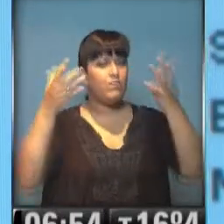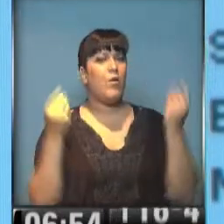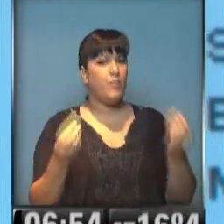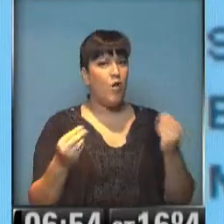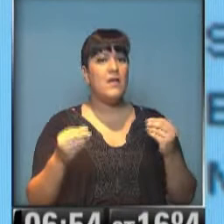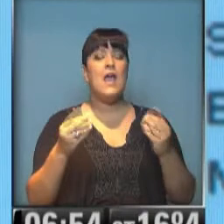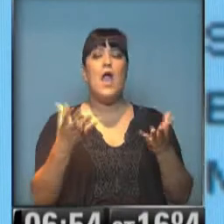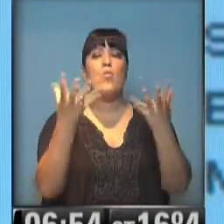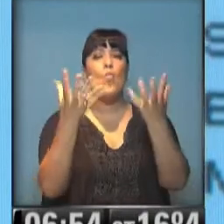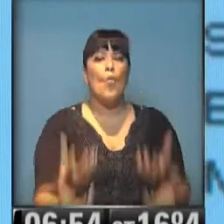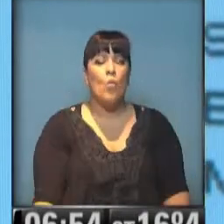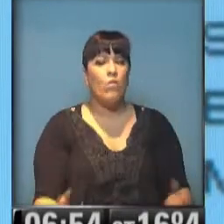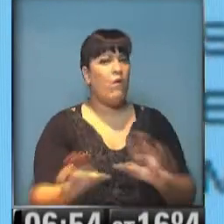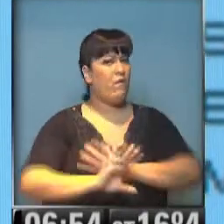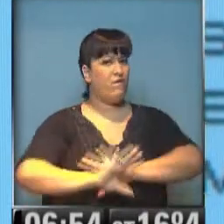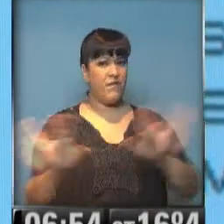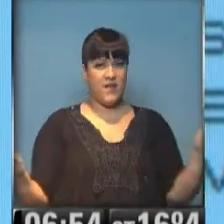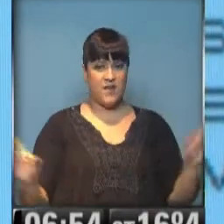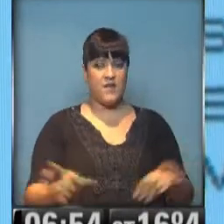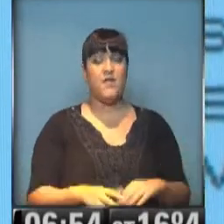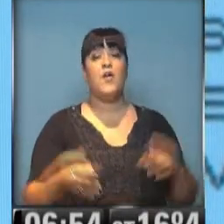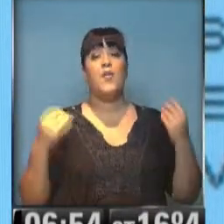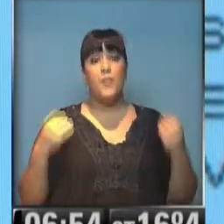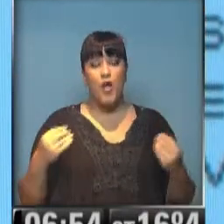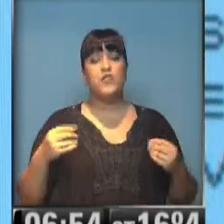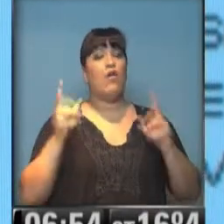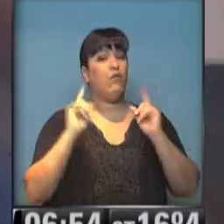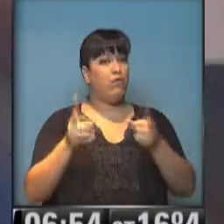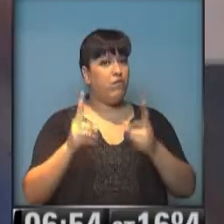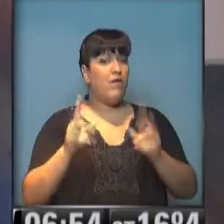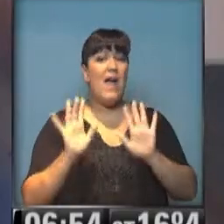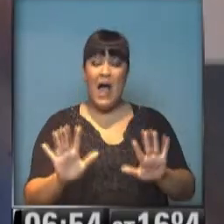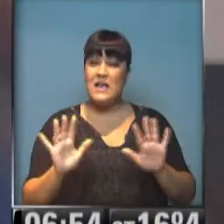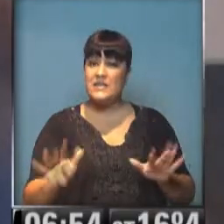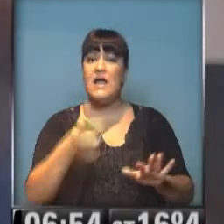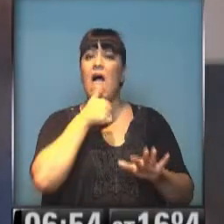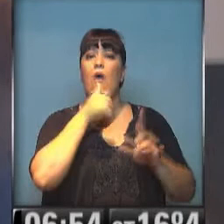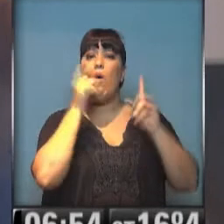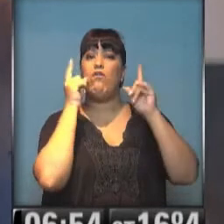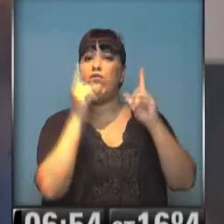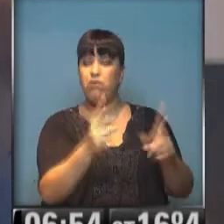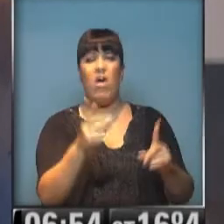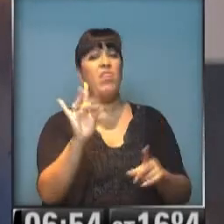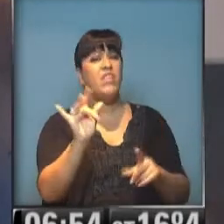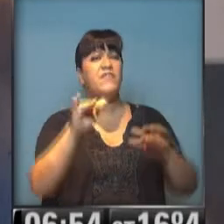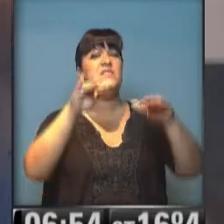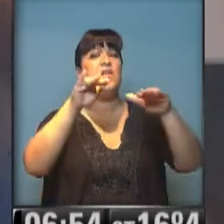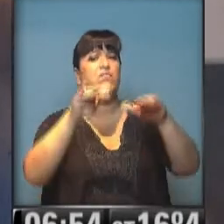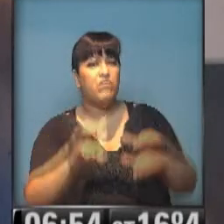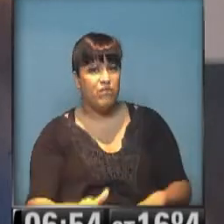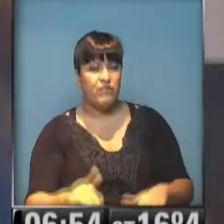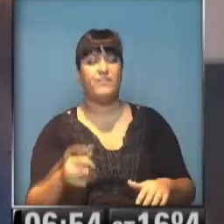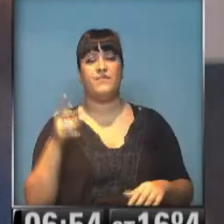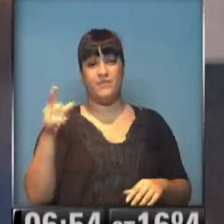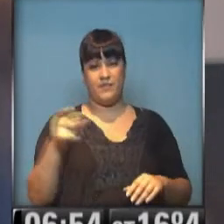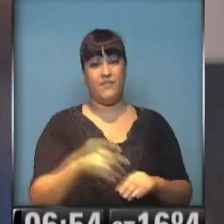no absorbe más agua. Por eso se mantienen como estancadas las aguas y cuesta tanto bajar allí